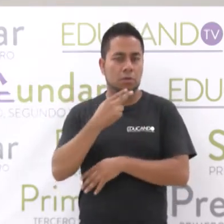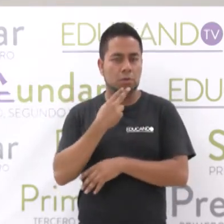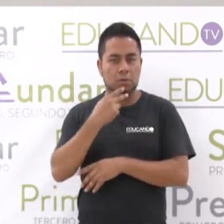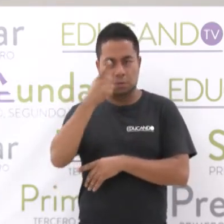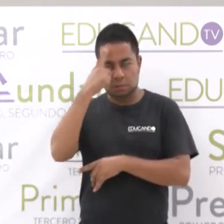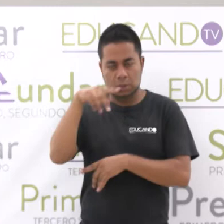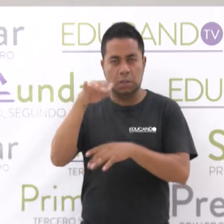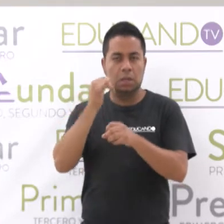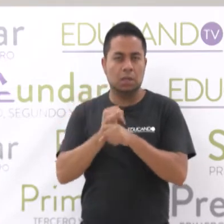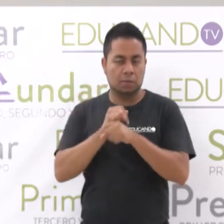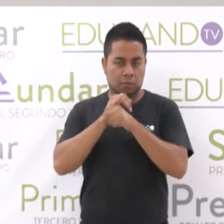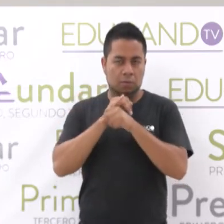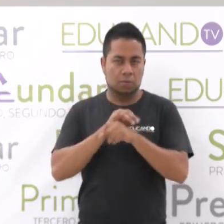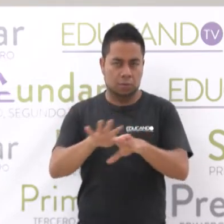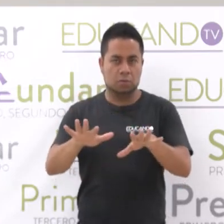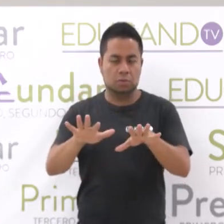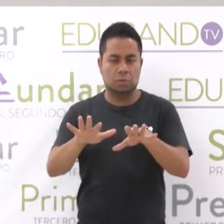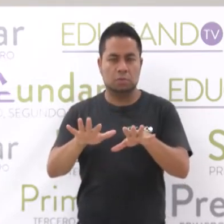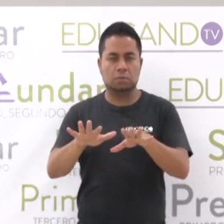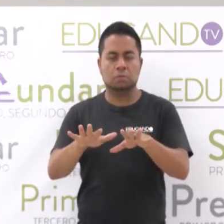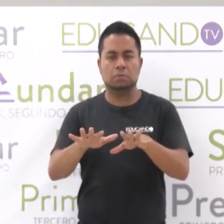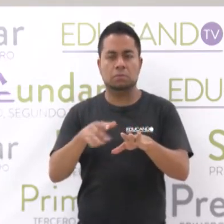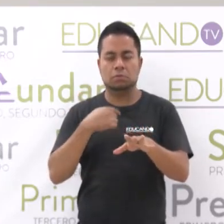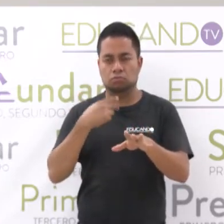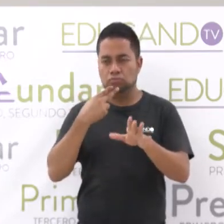usando la información